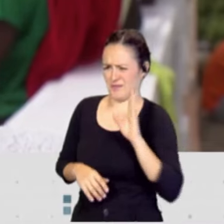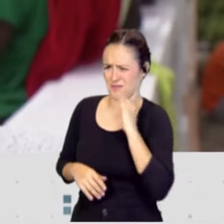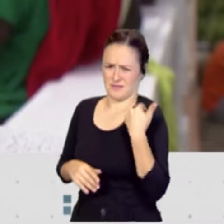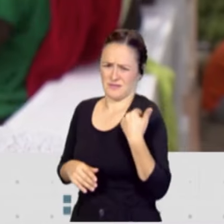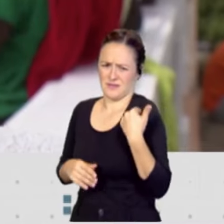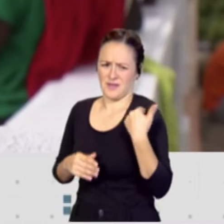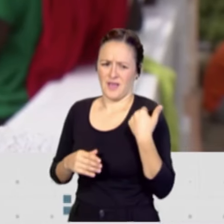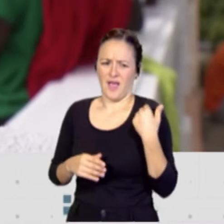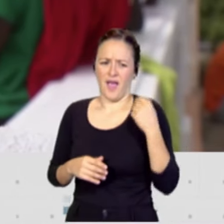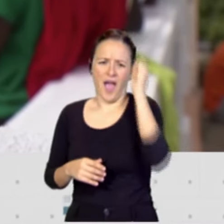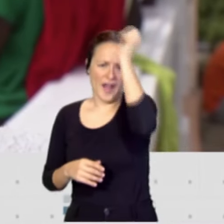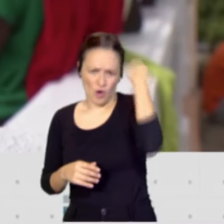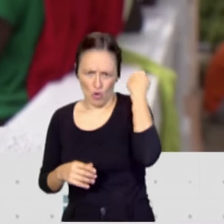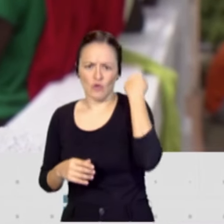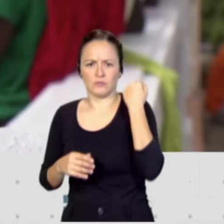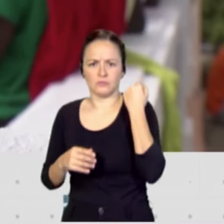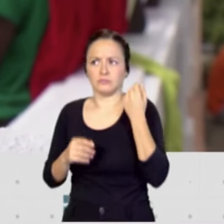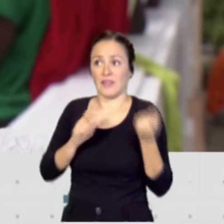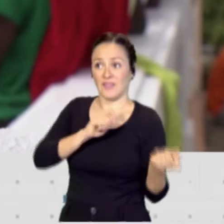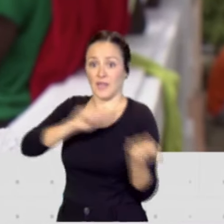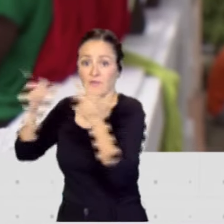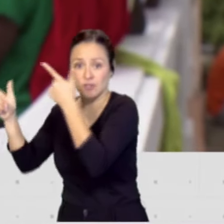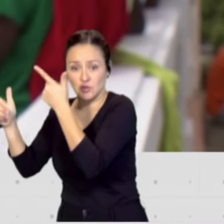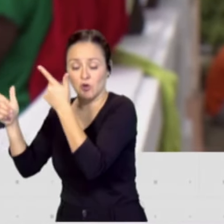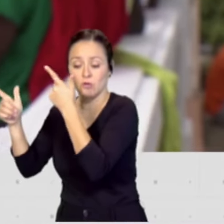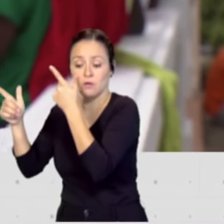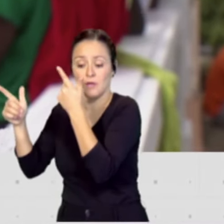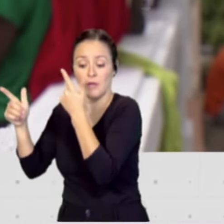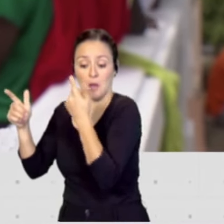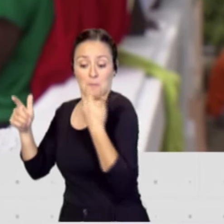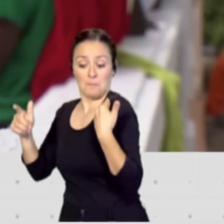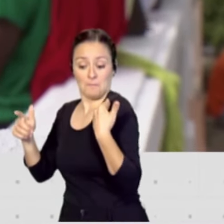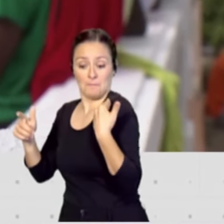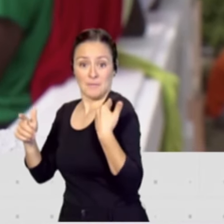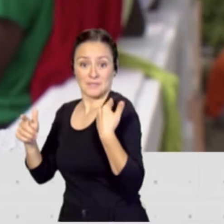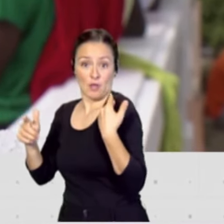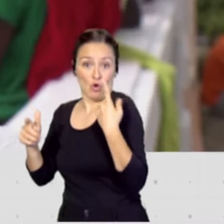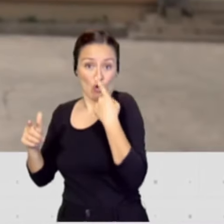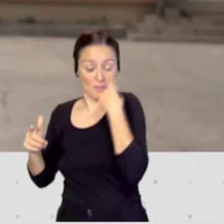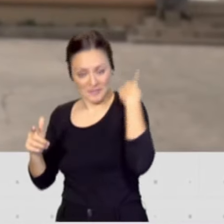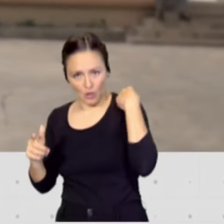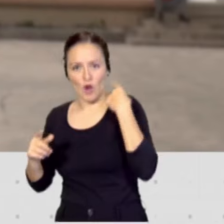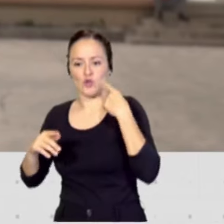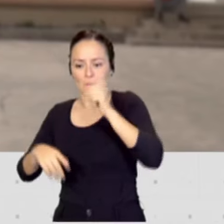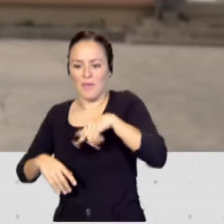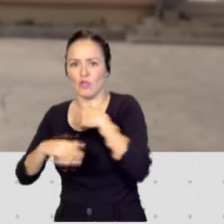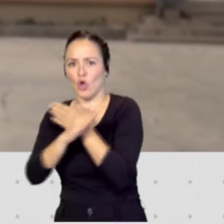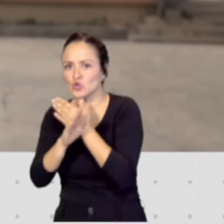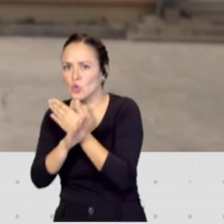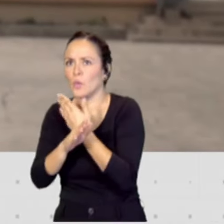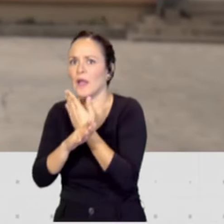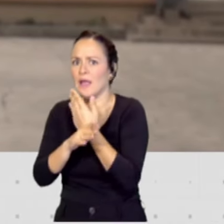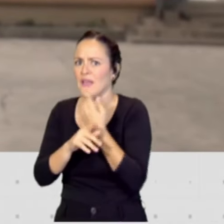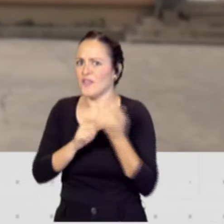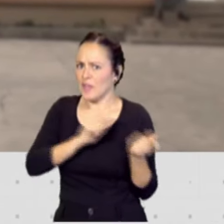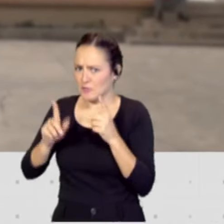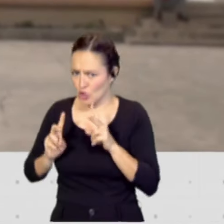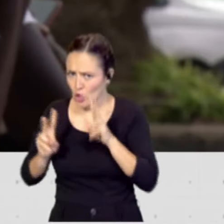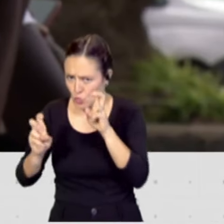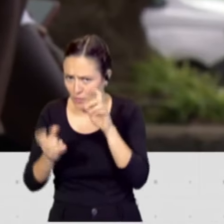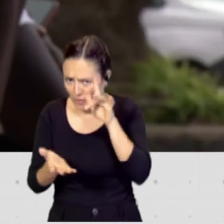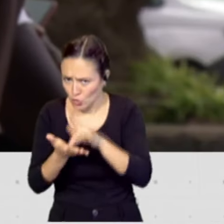virtud del acuerdo de la sectorial de octubre del año pasado se han organizado nuevas derivaciones a otras comunidades de la Península Sí ya